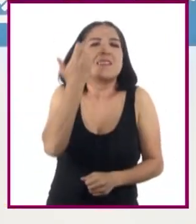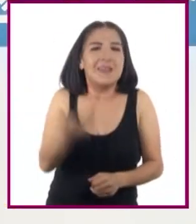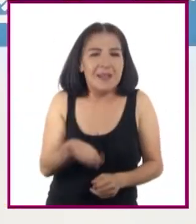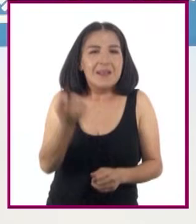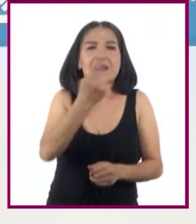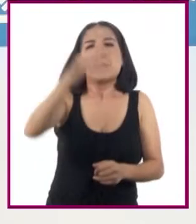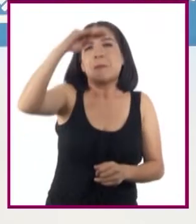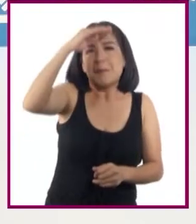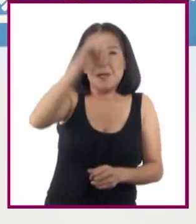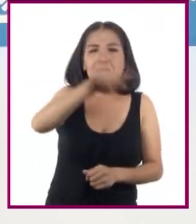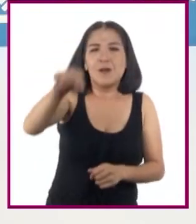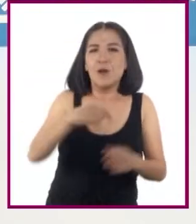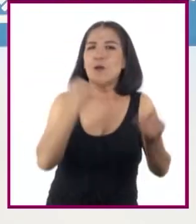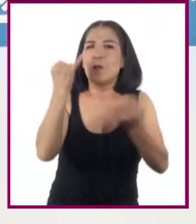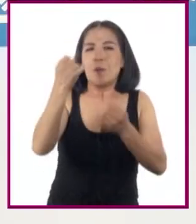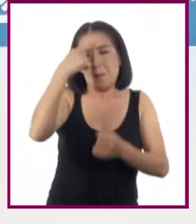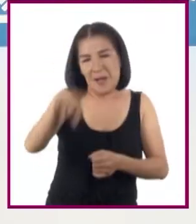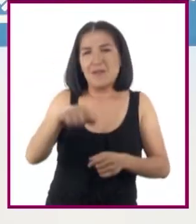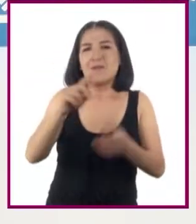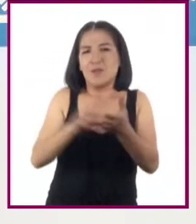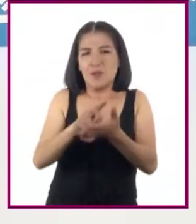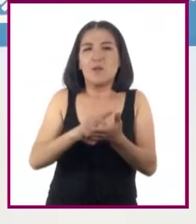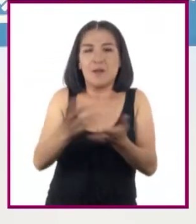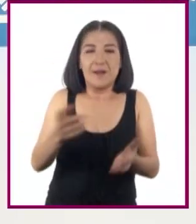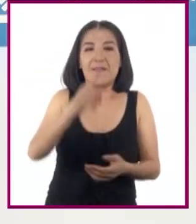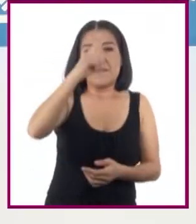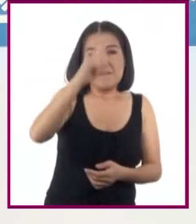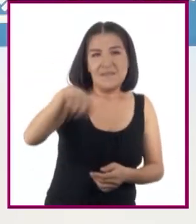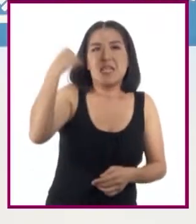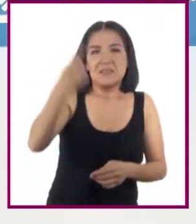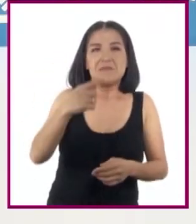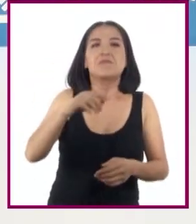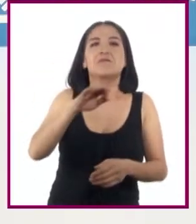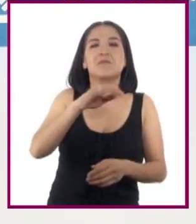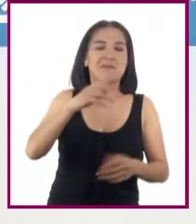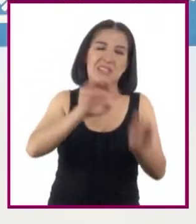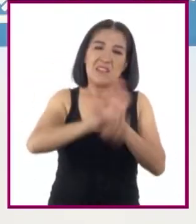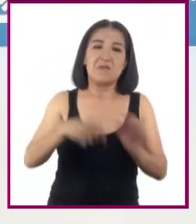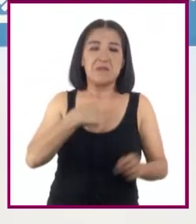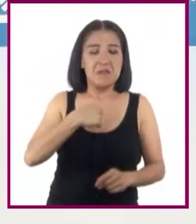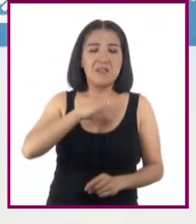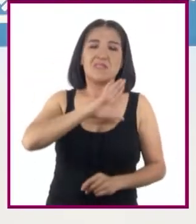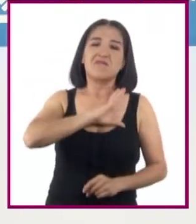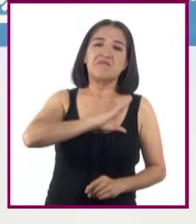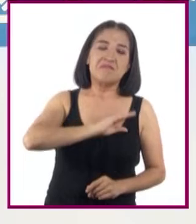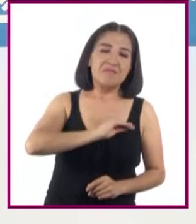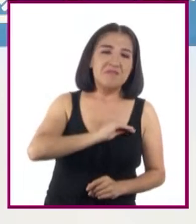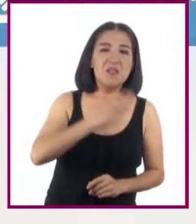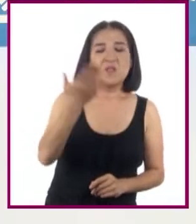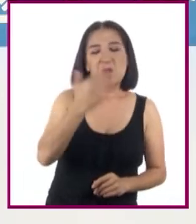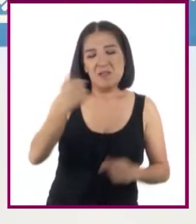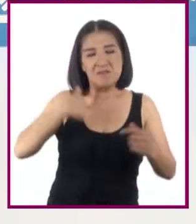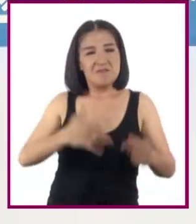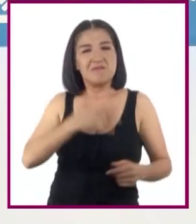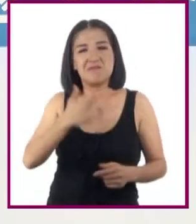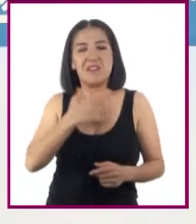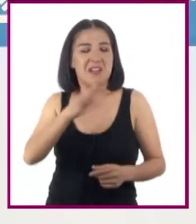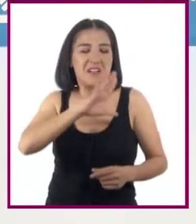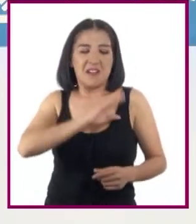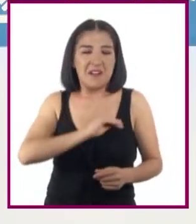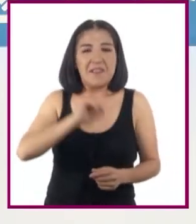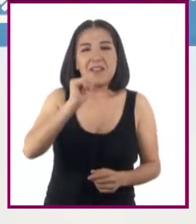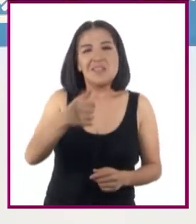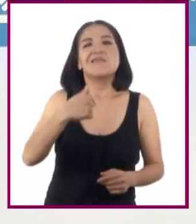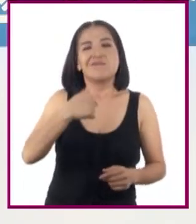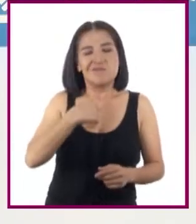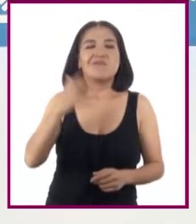también se pueden desarrollar con cierta facilidad si las personas tienen baja autoestima, y también puede influir tener un plan de vida